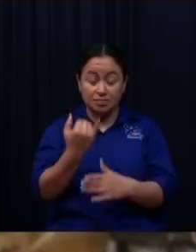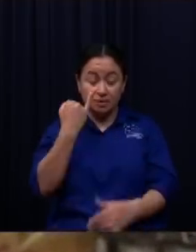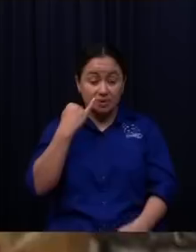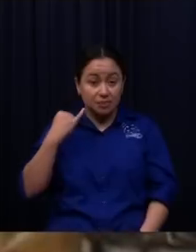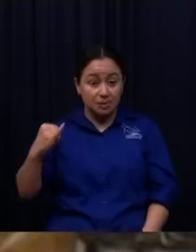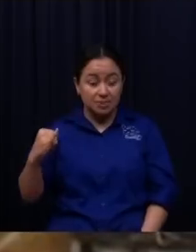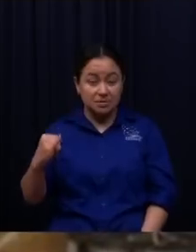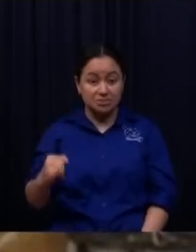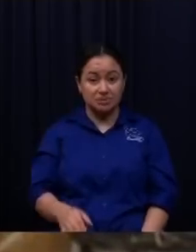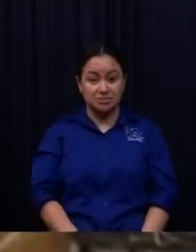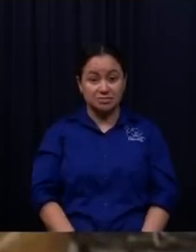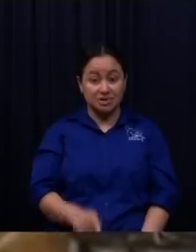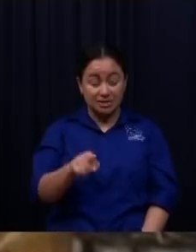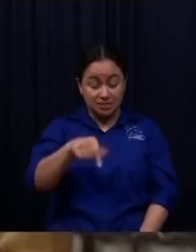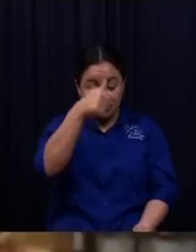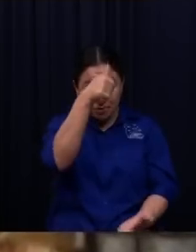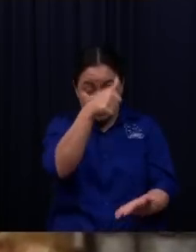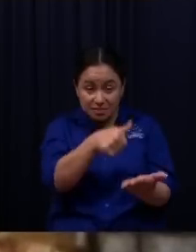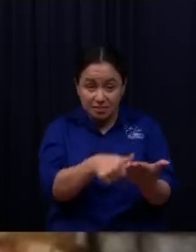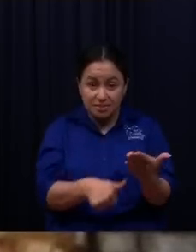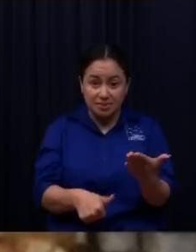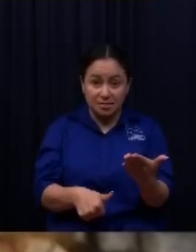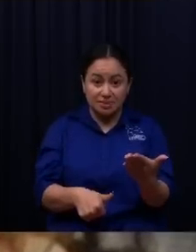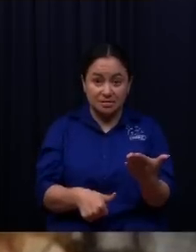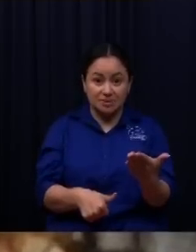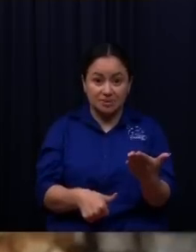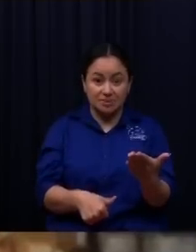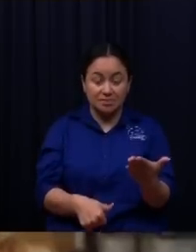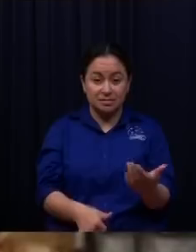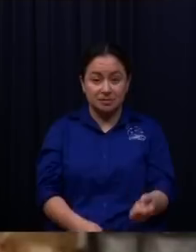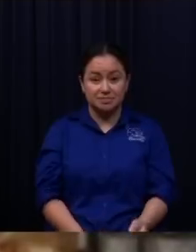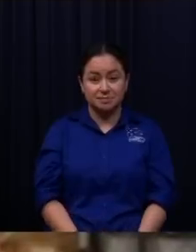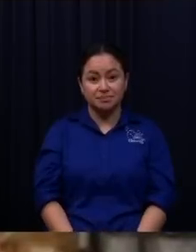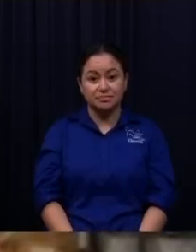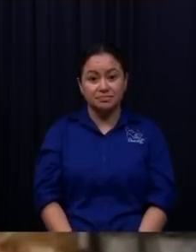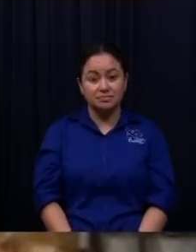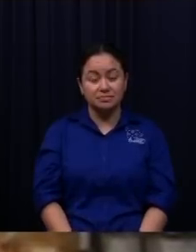Porque entonces sería una señal muy, muy superficial.